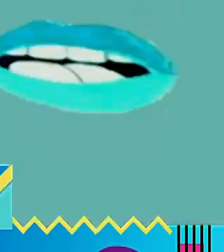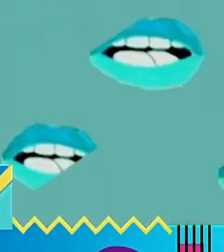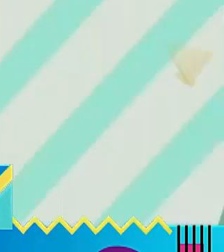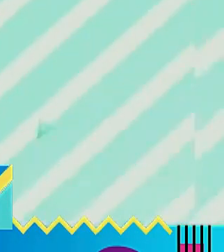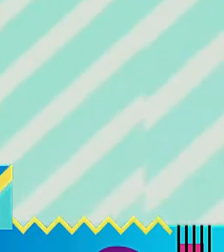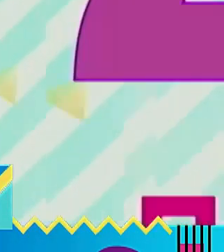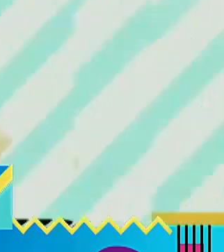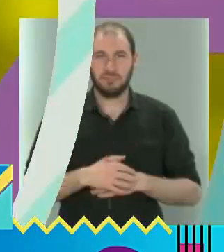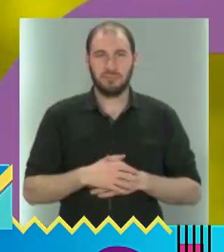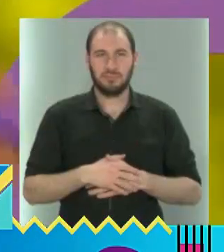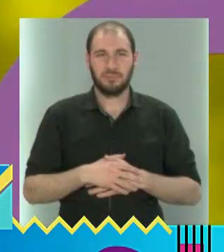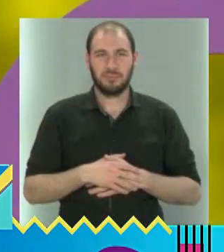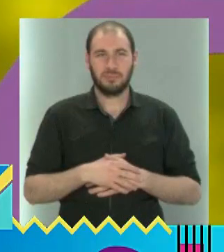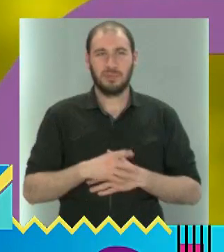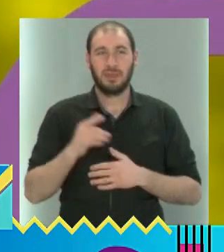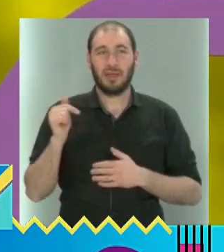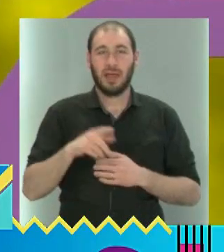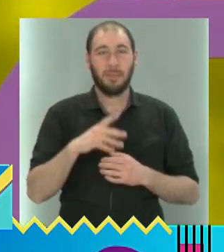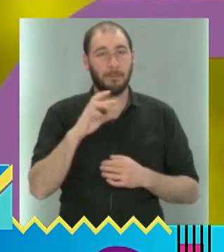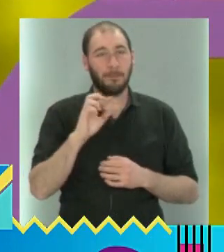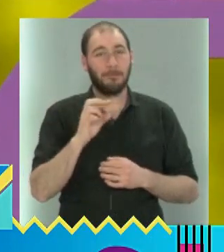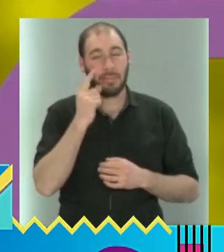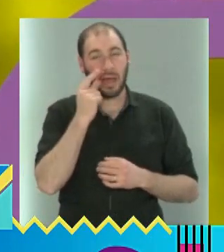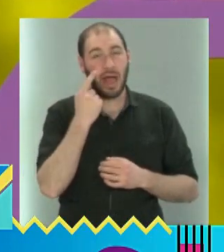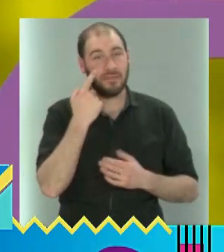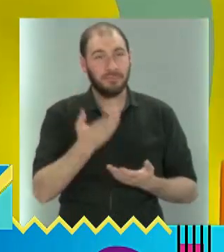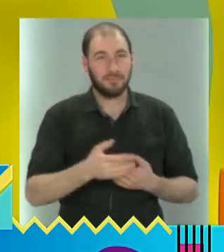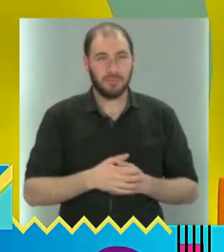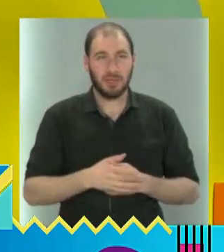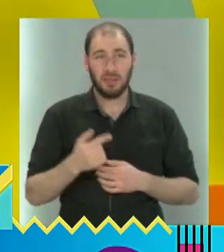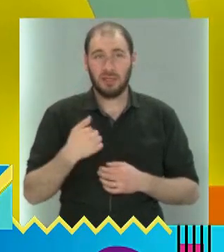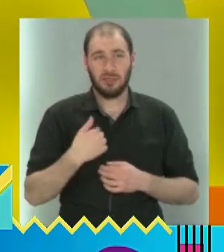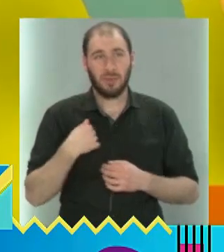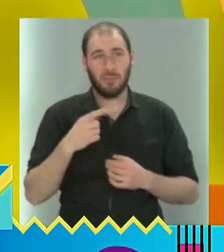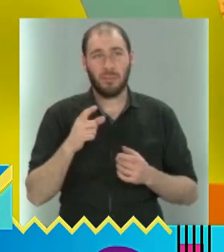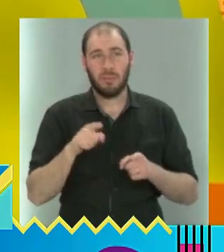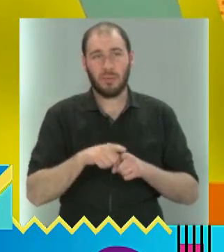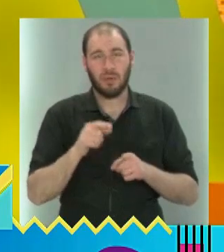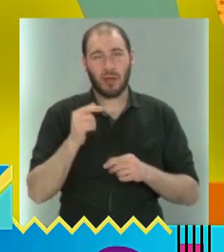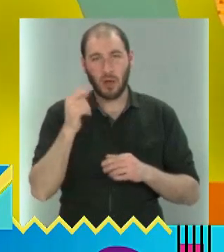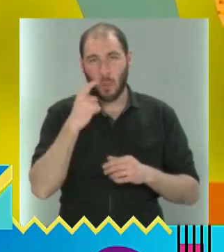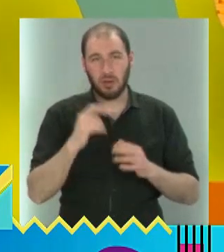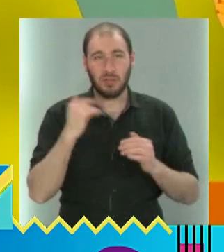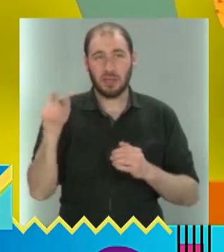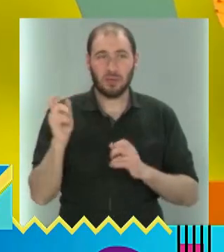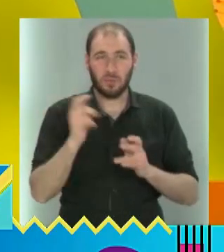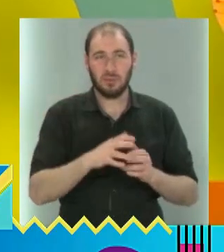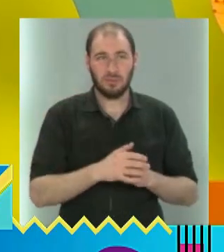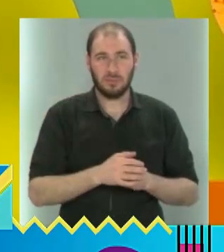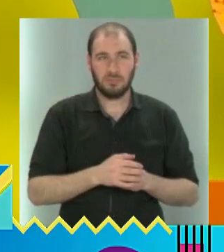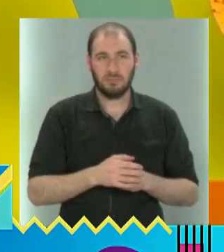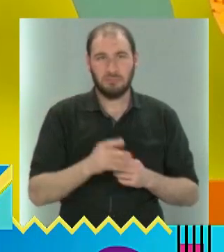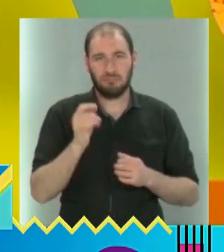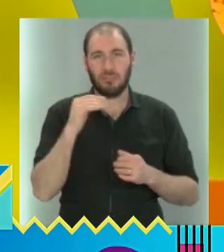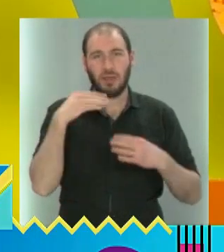de este distintos parecidos. Vamos por el lado del padre. ¿Qué dice Francisco? Yo voy a repetir las palabras del gran maestro. Él dijo, discipline goes